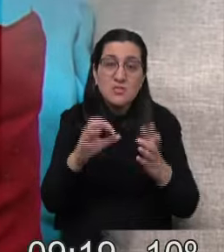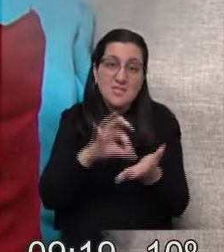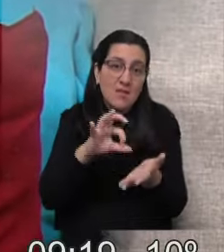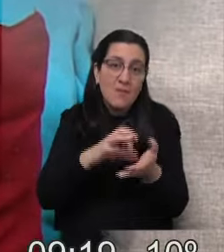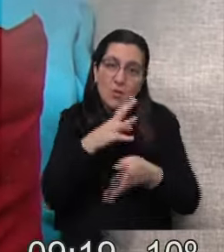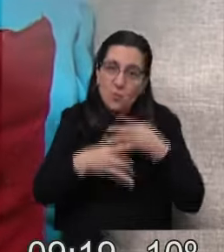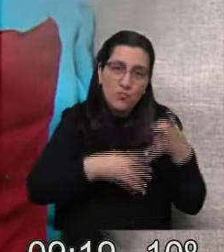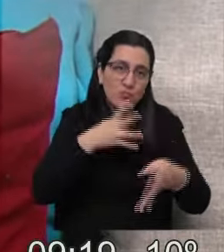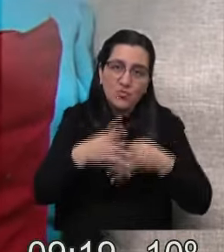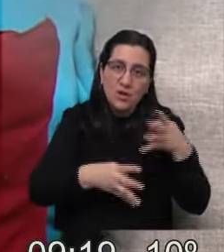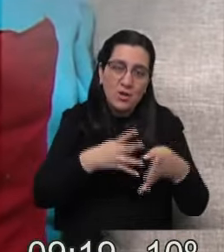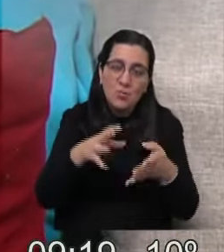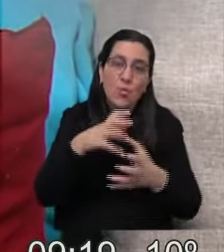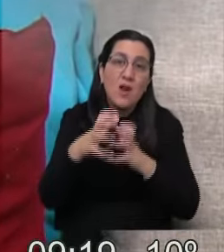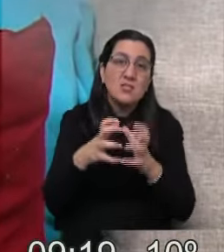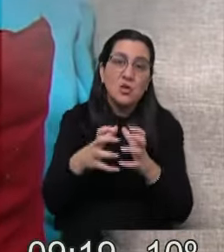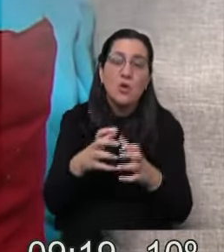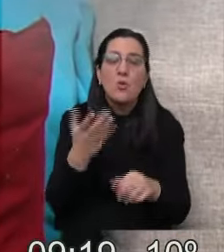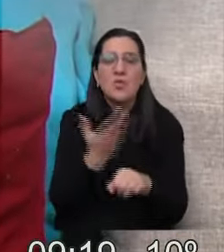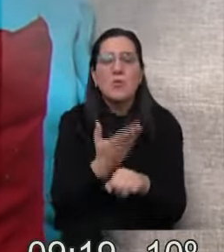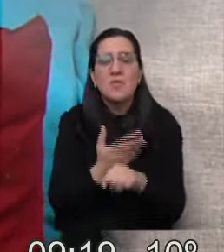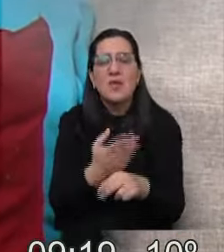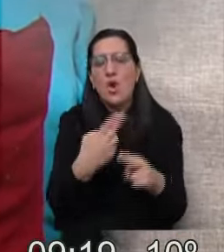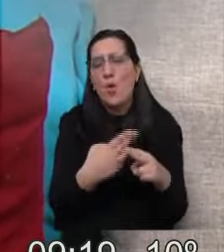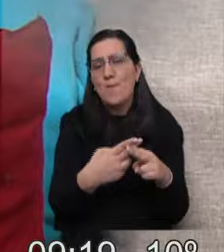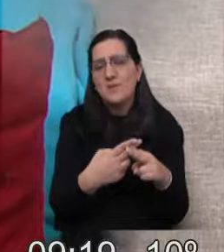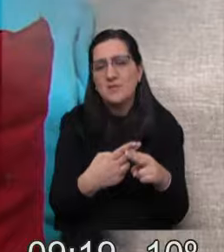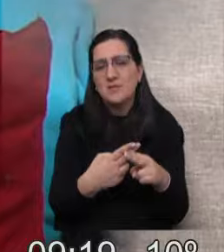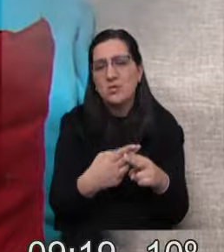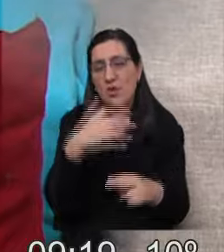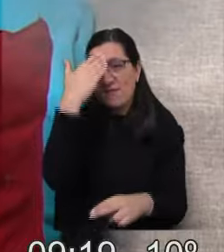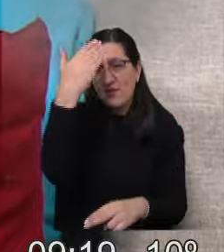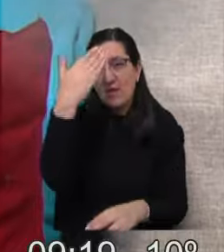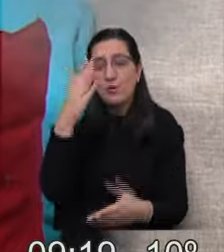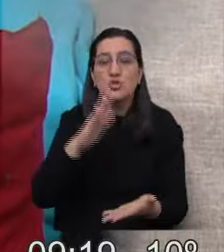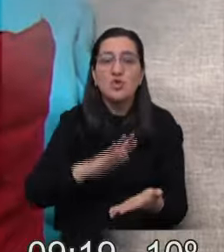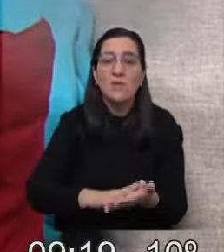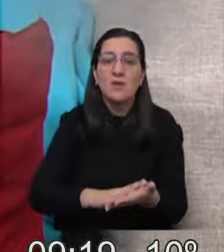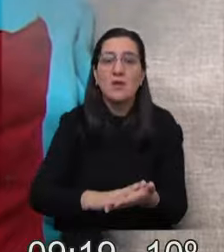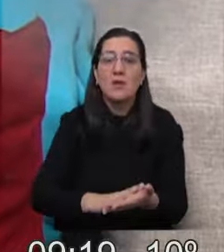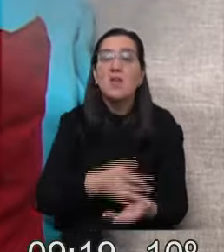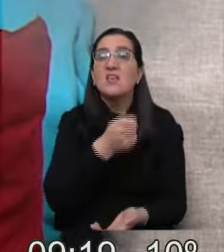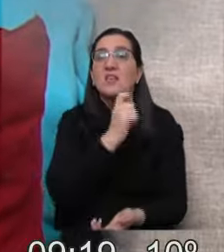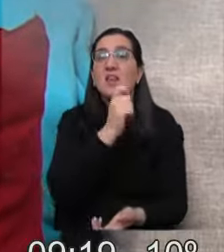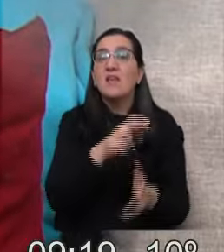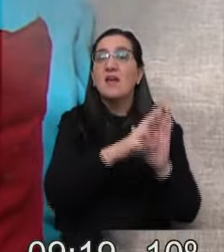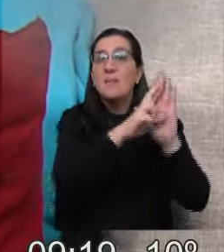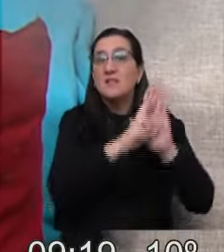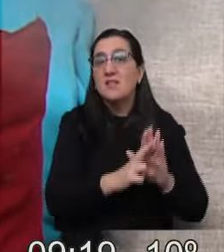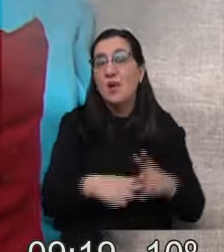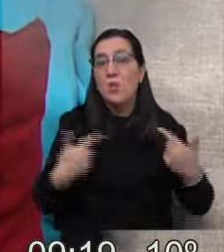quiere. Cuando se reclaman nombres por parte del Frente Amplio respecto a cuáles son las figuras que van a estar en los